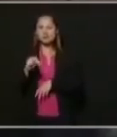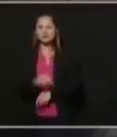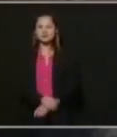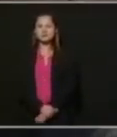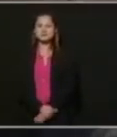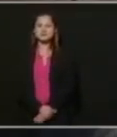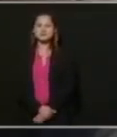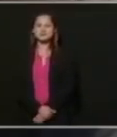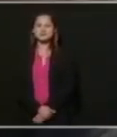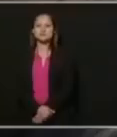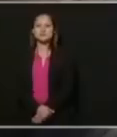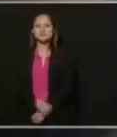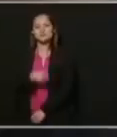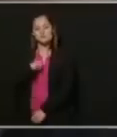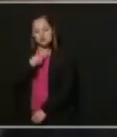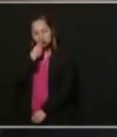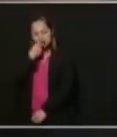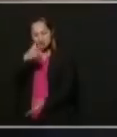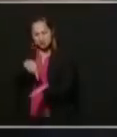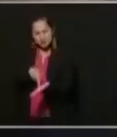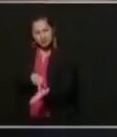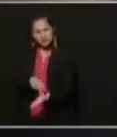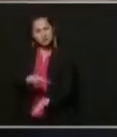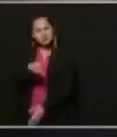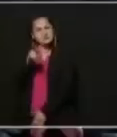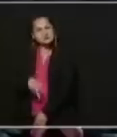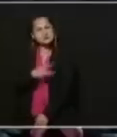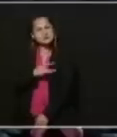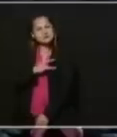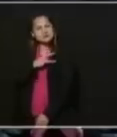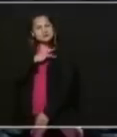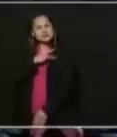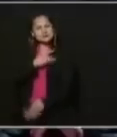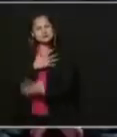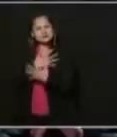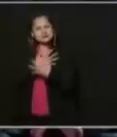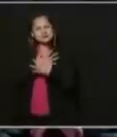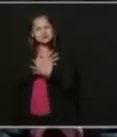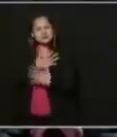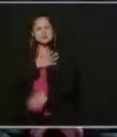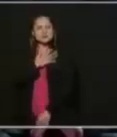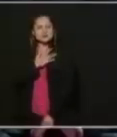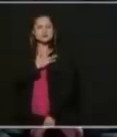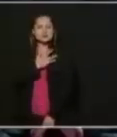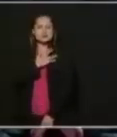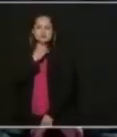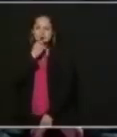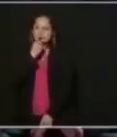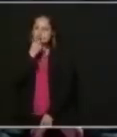de corazón, de manera sincera, les necesito.